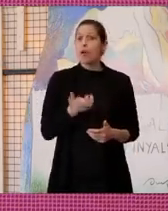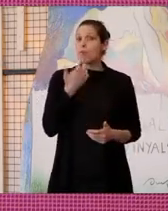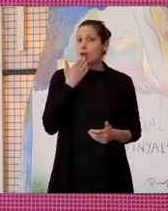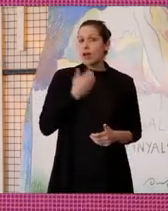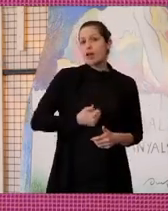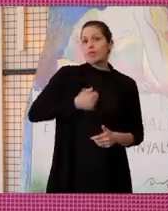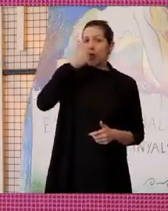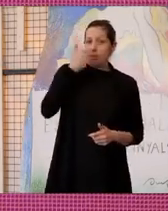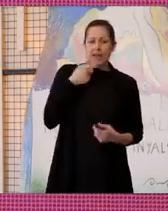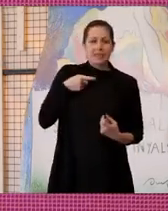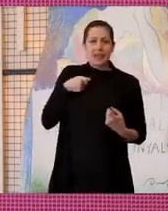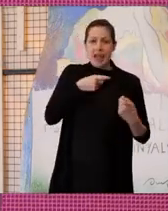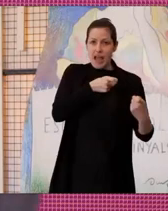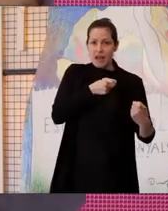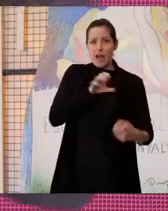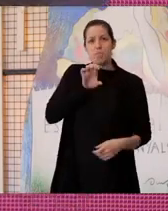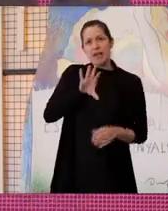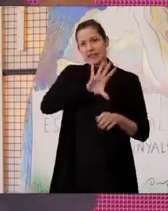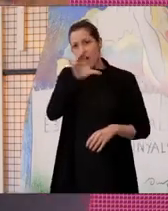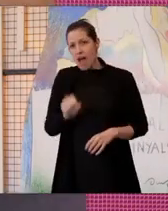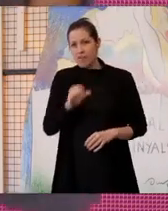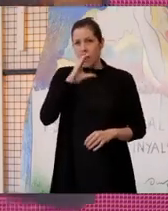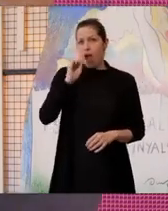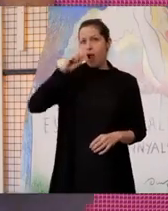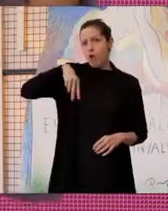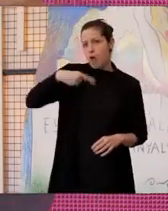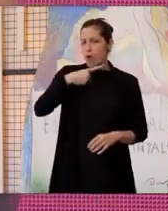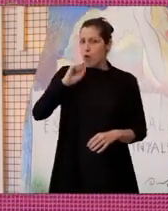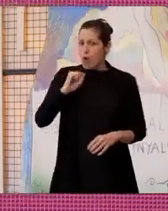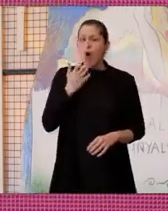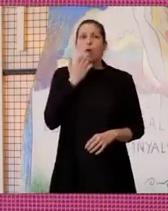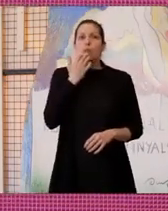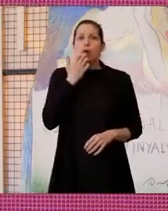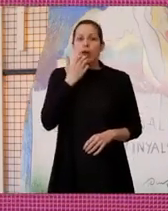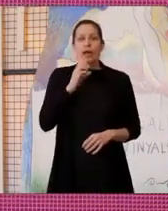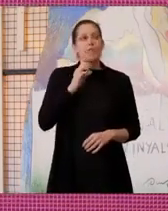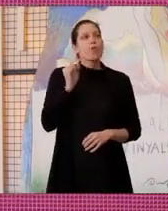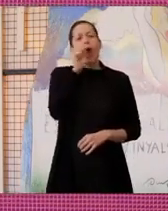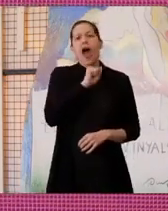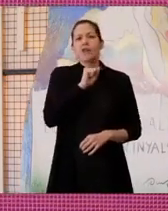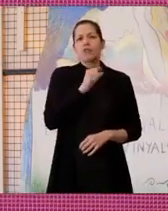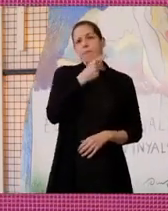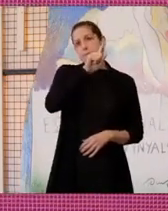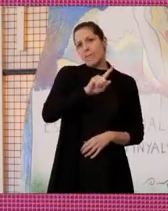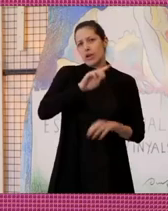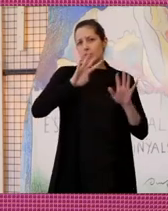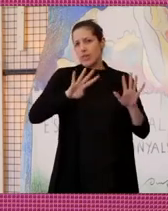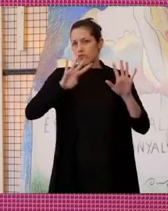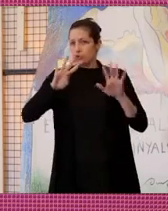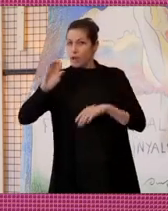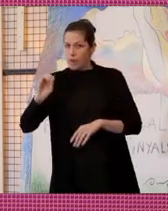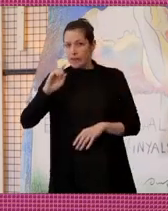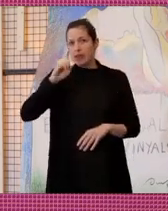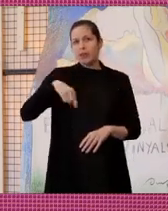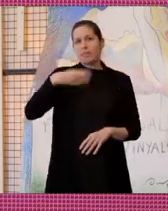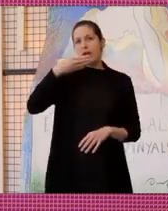pero en casi todos los conflictos en Bosnia se volvió a repetir en los años 90 en fin en todos conflictos